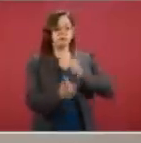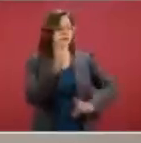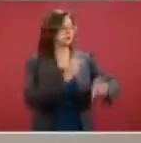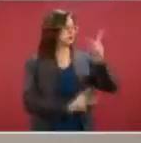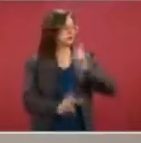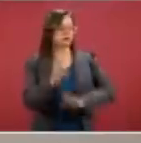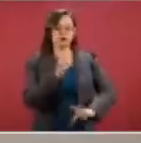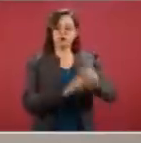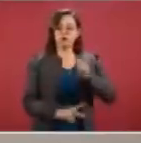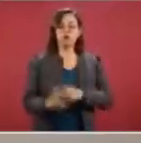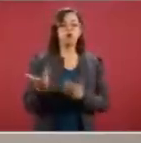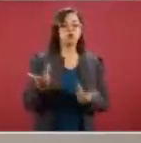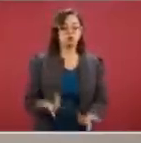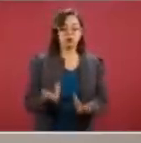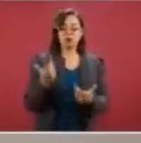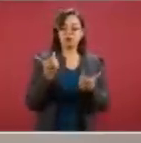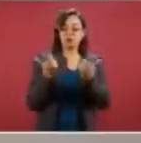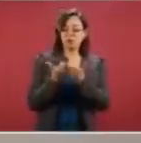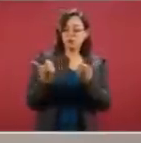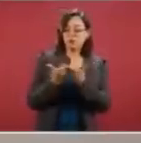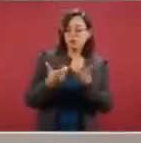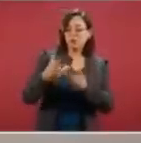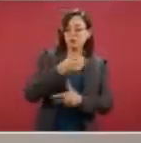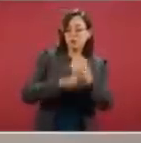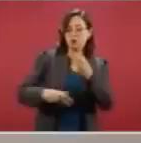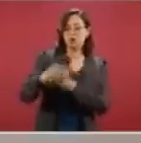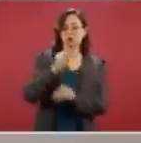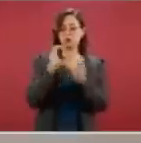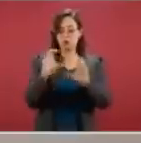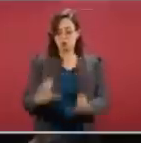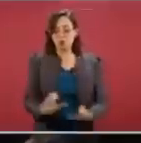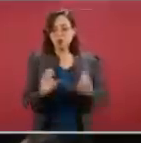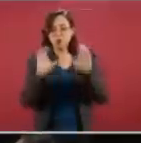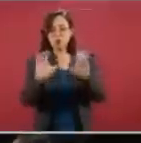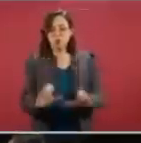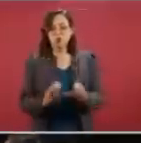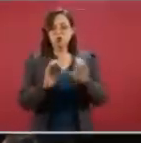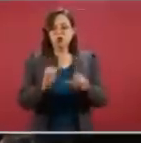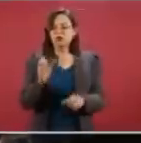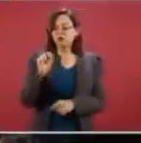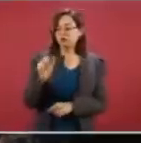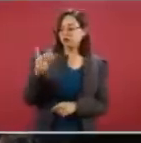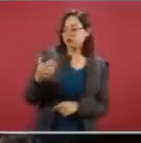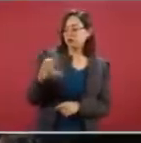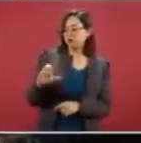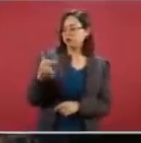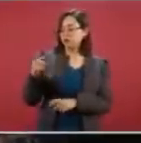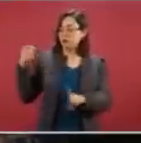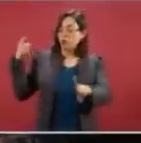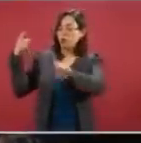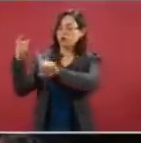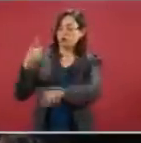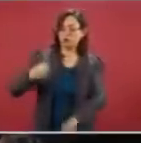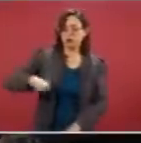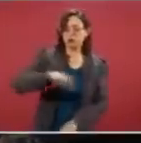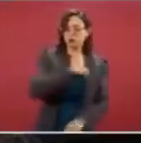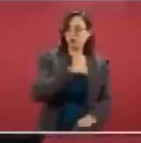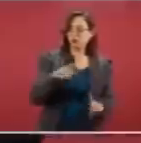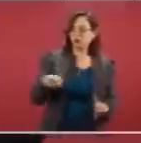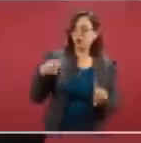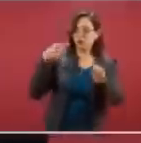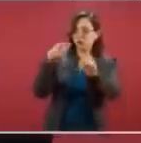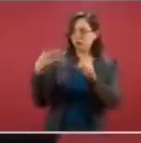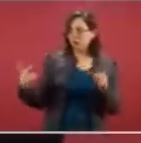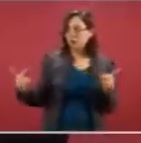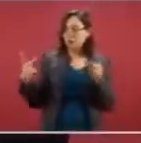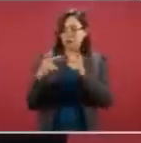las finanzas públicas, de estar alineados con los objetivos del secretario de Hacienda. Y cada uno de estos proyectos, en la medida